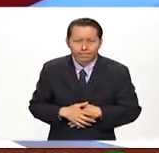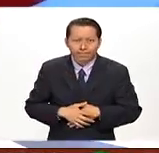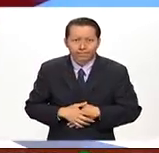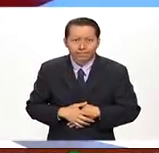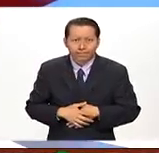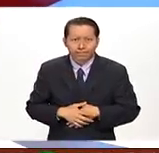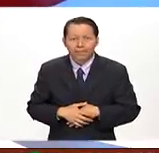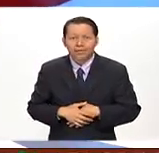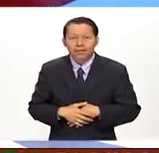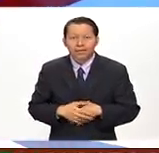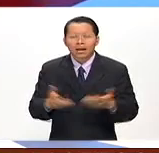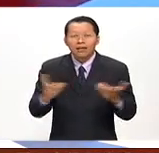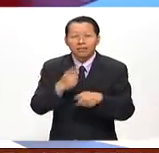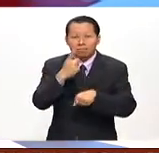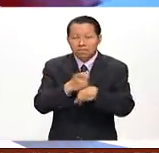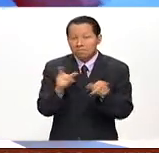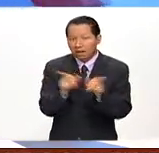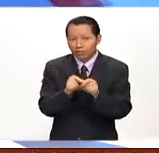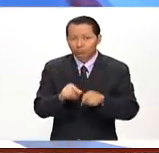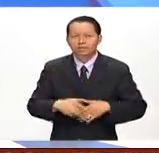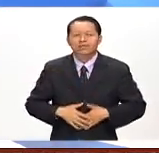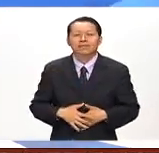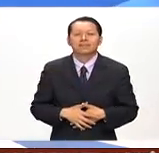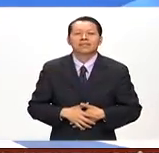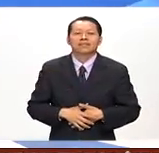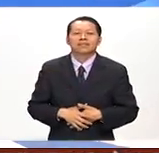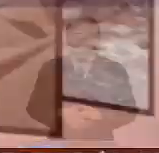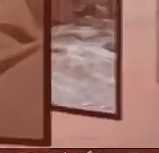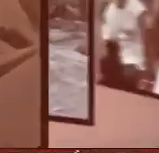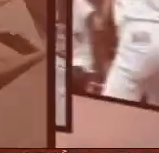Vamos a hacer nuestro primer resumen.